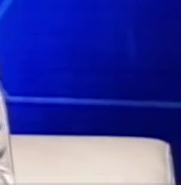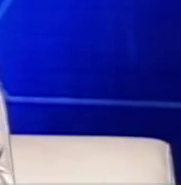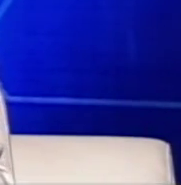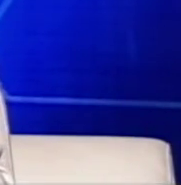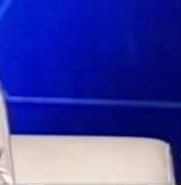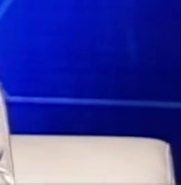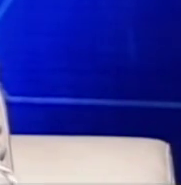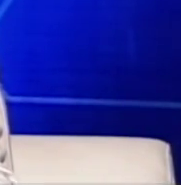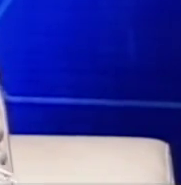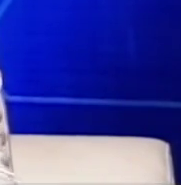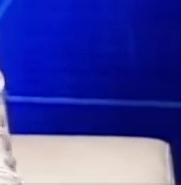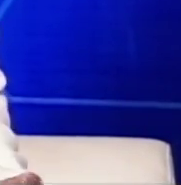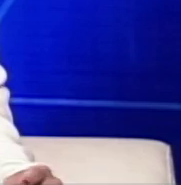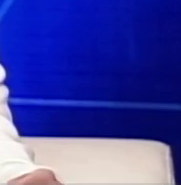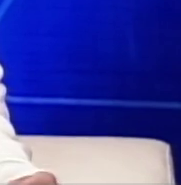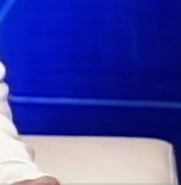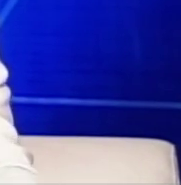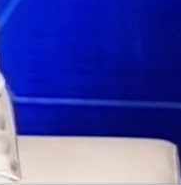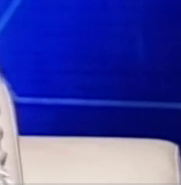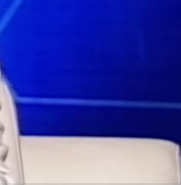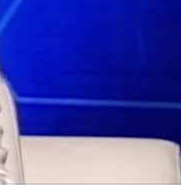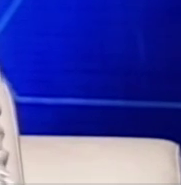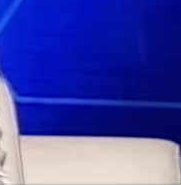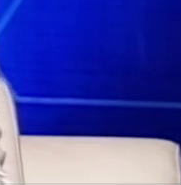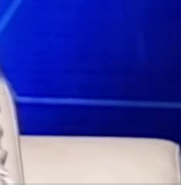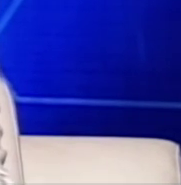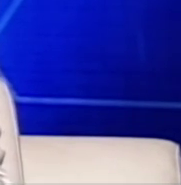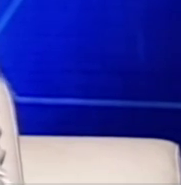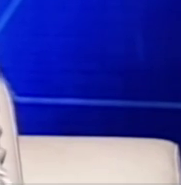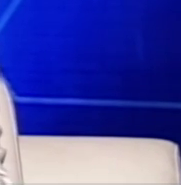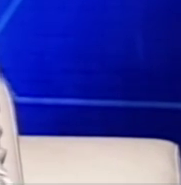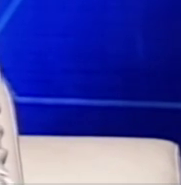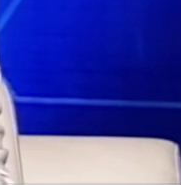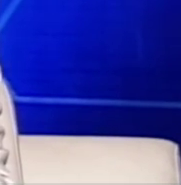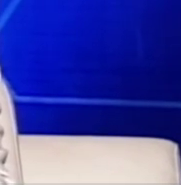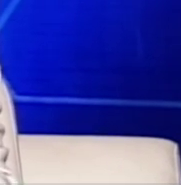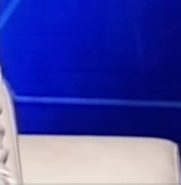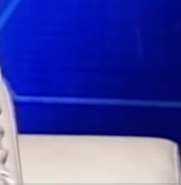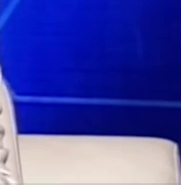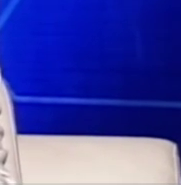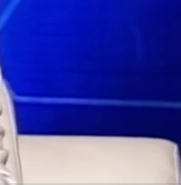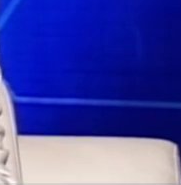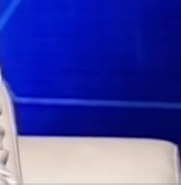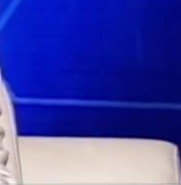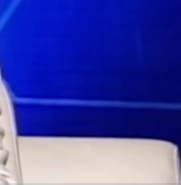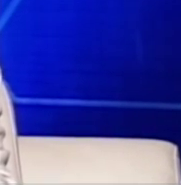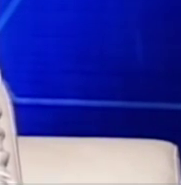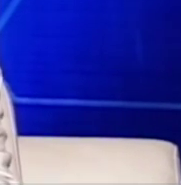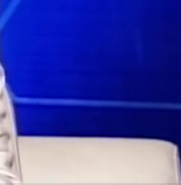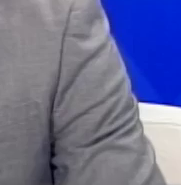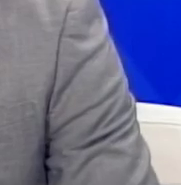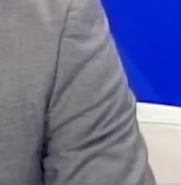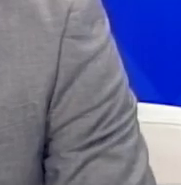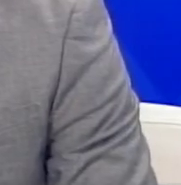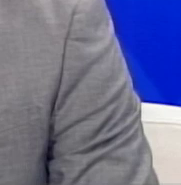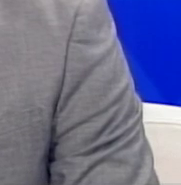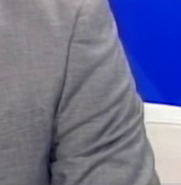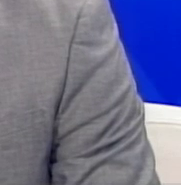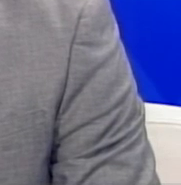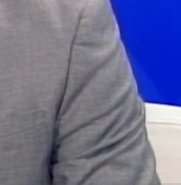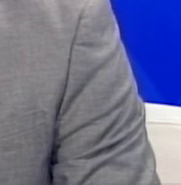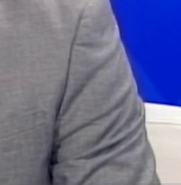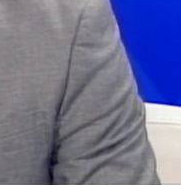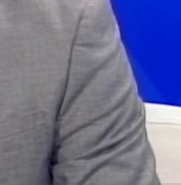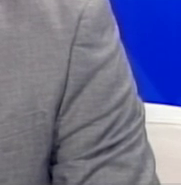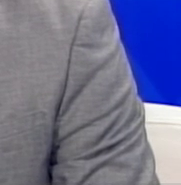amigos? Muchísimas gracias por acompañarnos en Entrevista Venevisión. Ya estamos listos para iniciar nuestra conversación con el diputado ante la Asamblea Nacional en representación